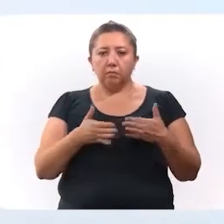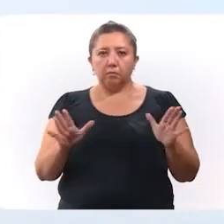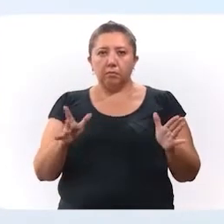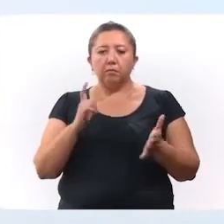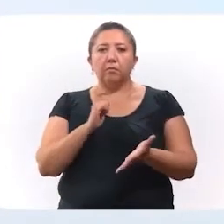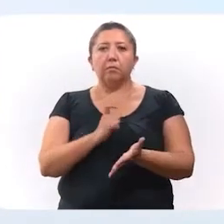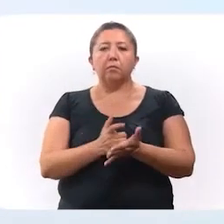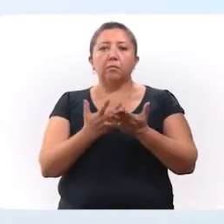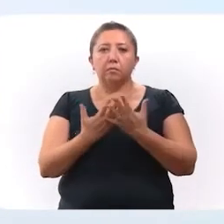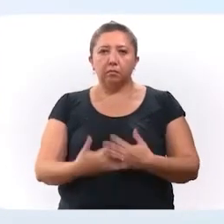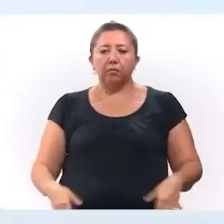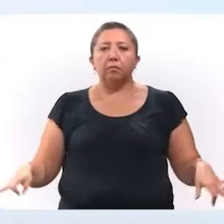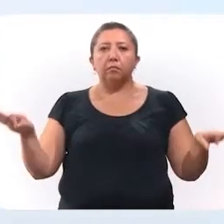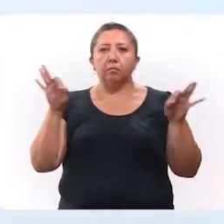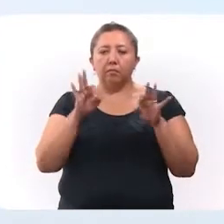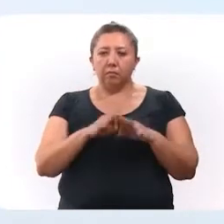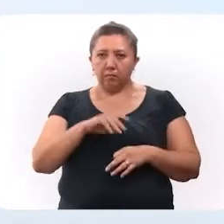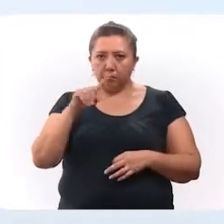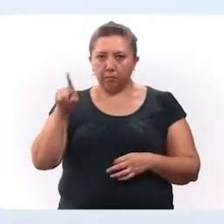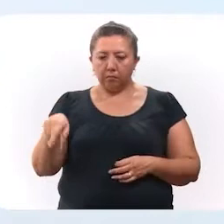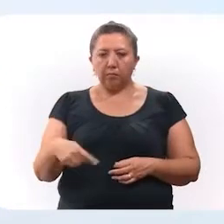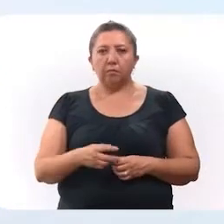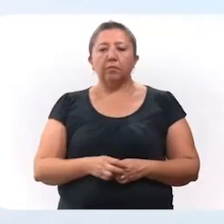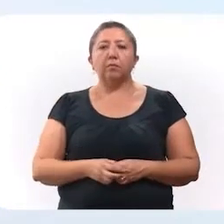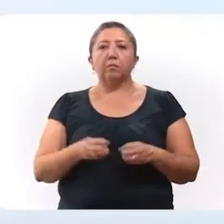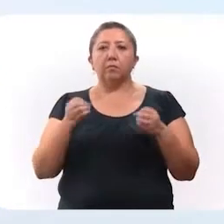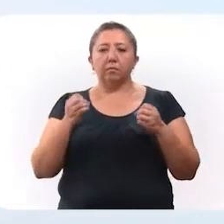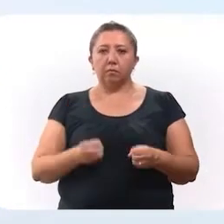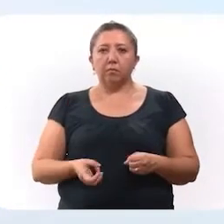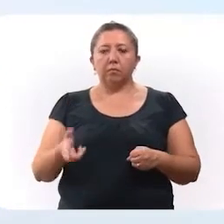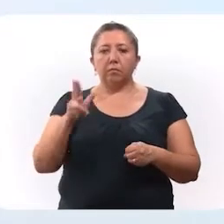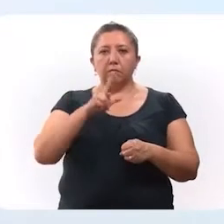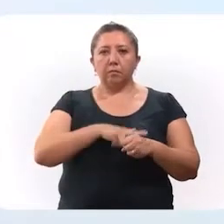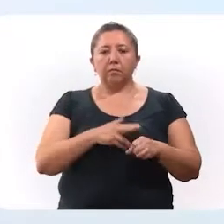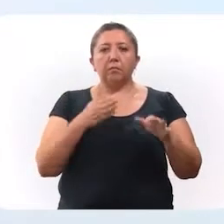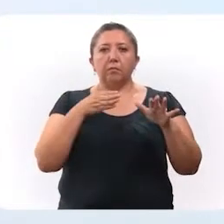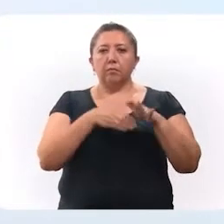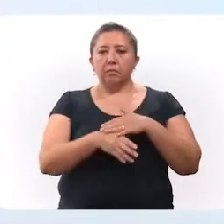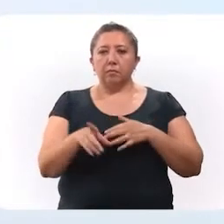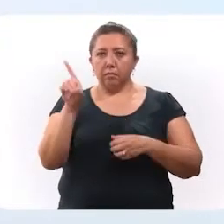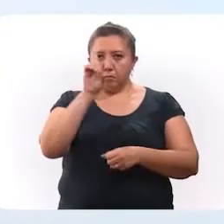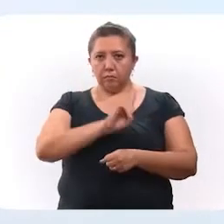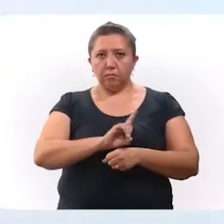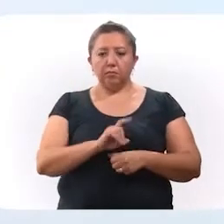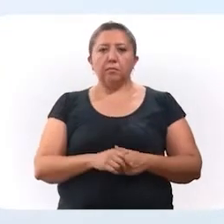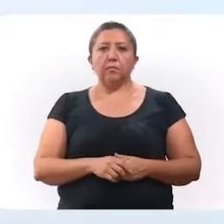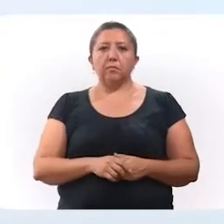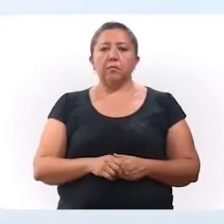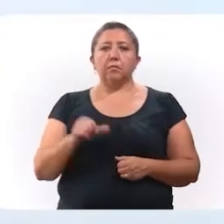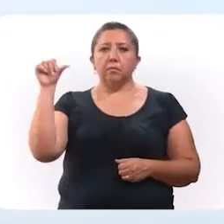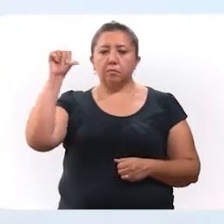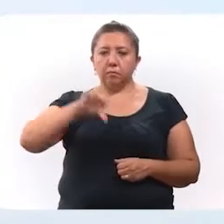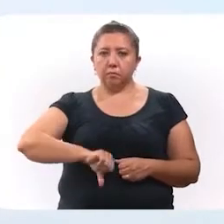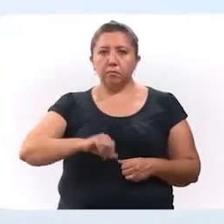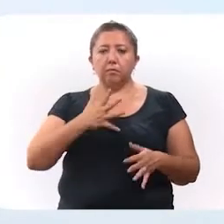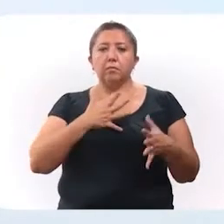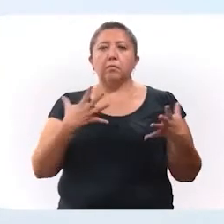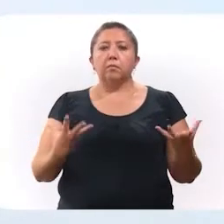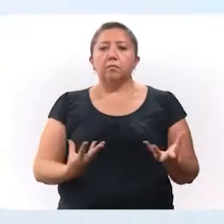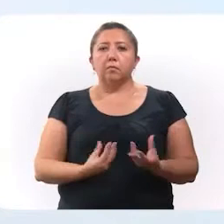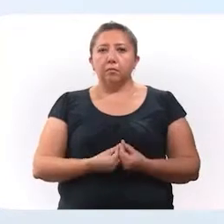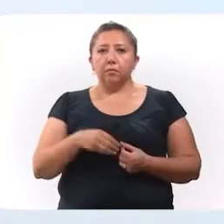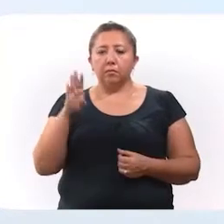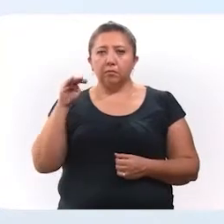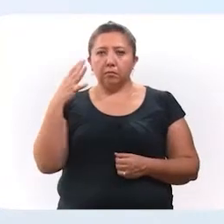en la reapertura económica, los datos más importantes son la ocupación hospitalaria y los ingresos diarios. El día de hoy